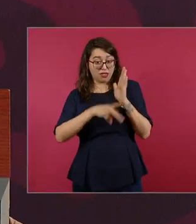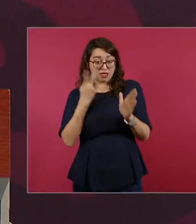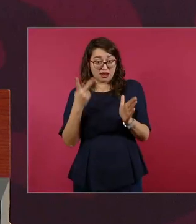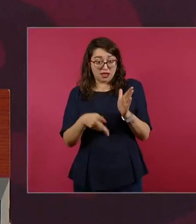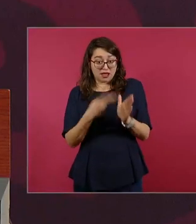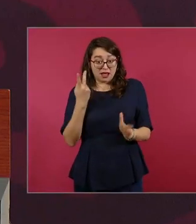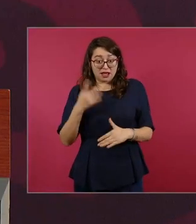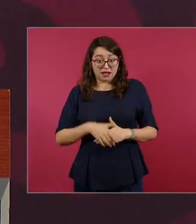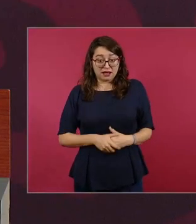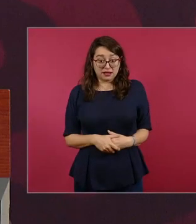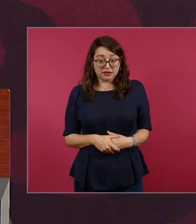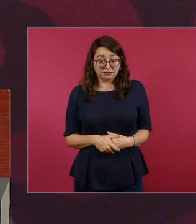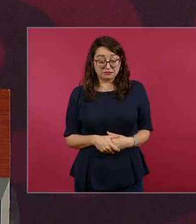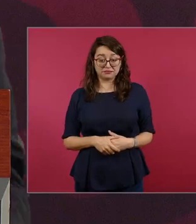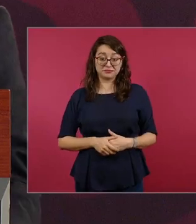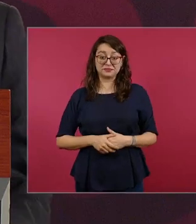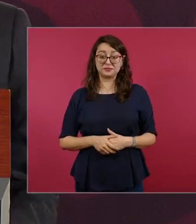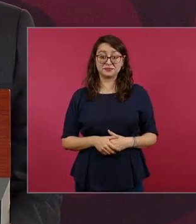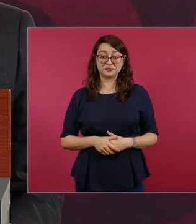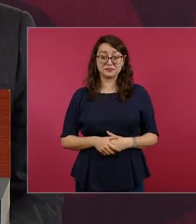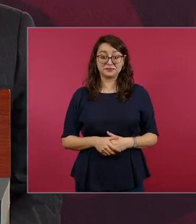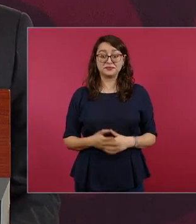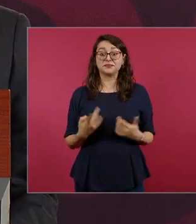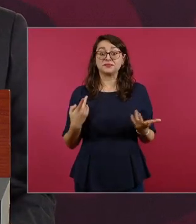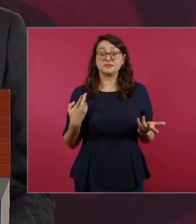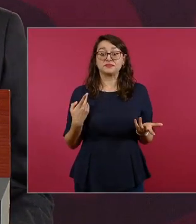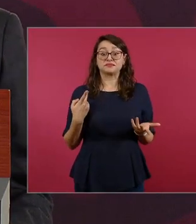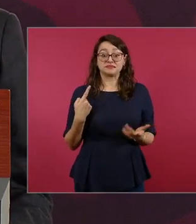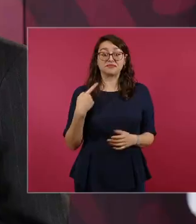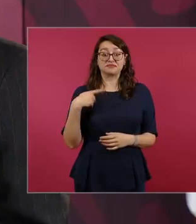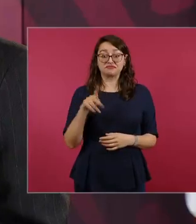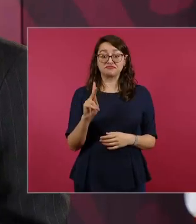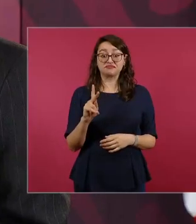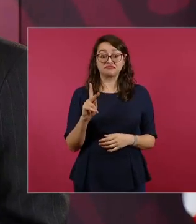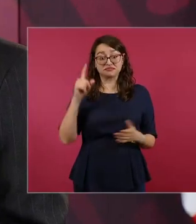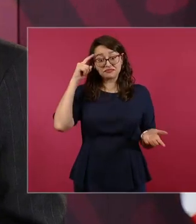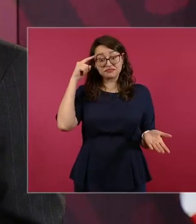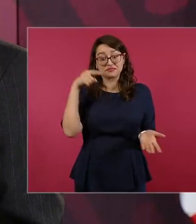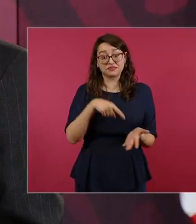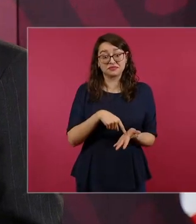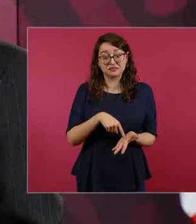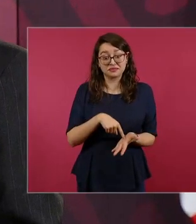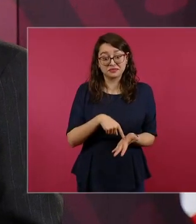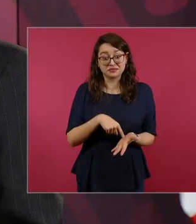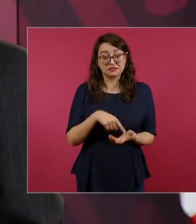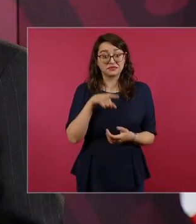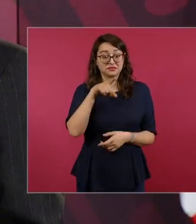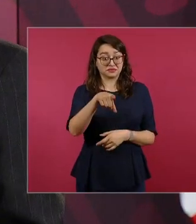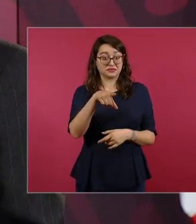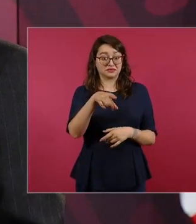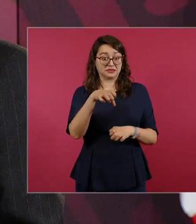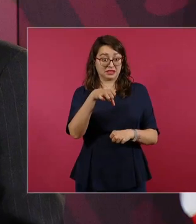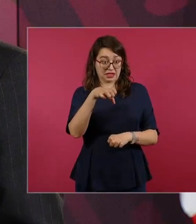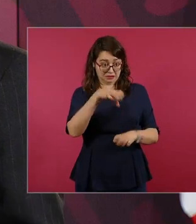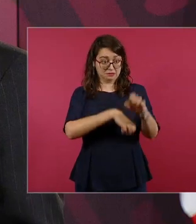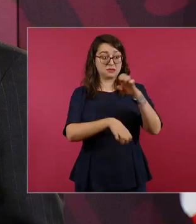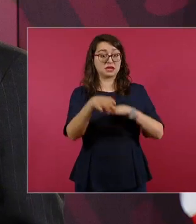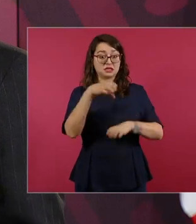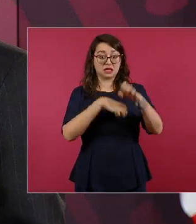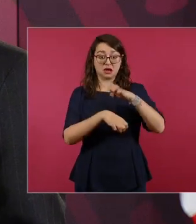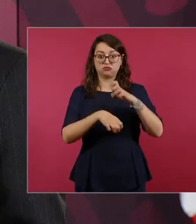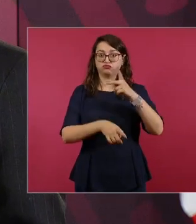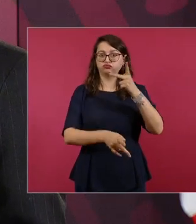pues debe de ser muy buena la empresa encuestadora que tienen,